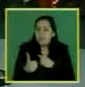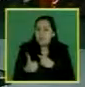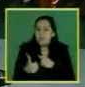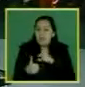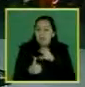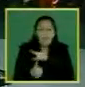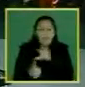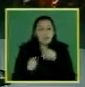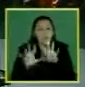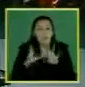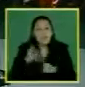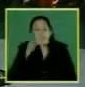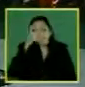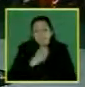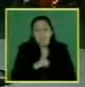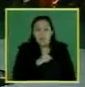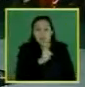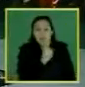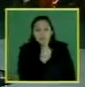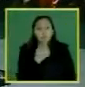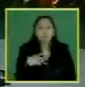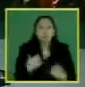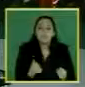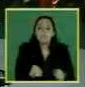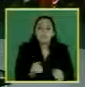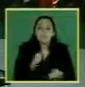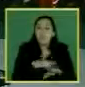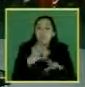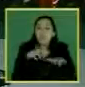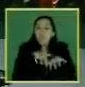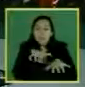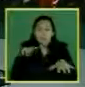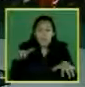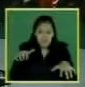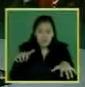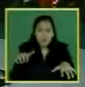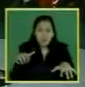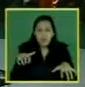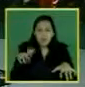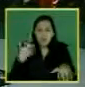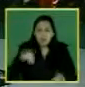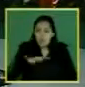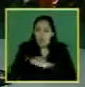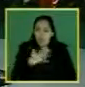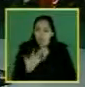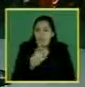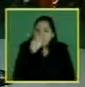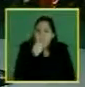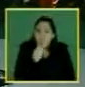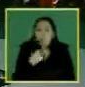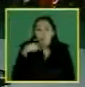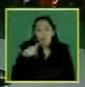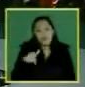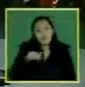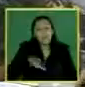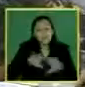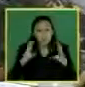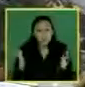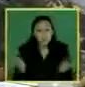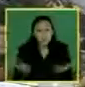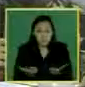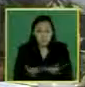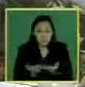y un privilegiado, porque la verdad, las grandes mayorías por las que tenemos que optar son pobres en el mundo. Pero la